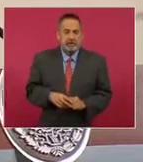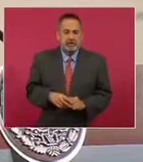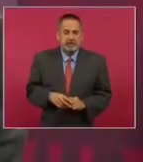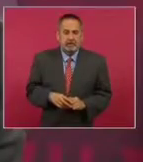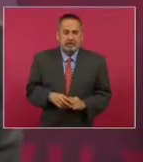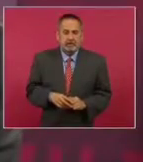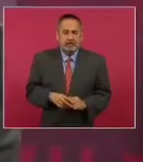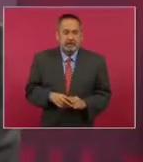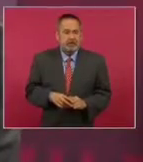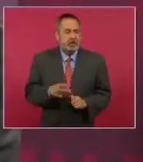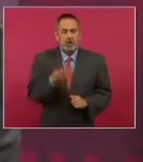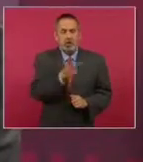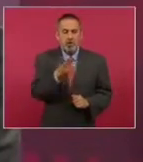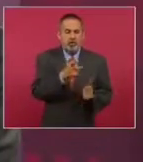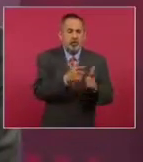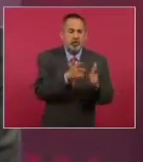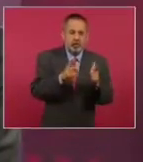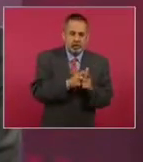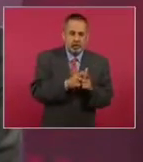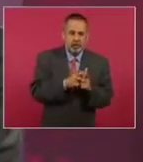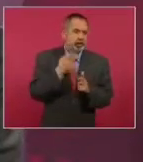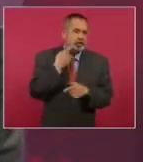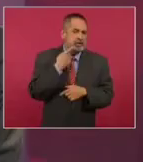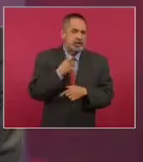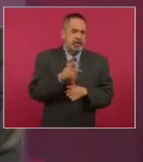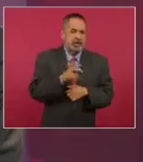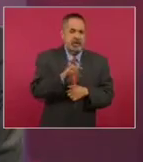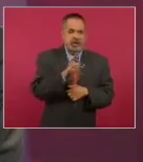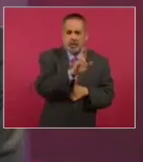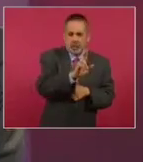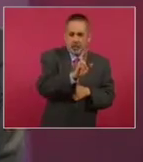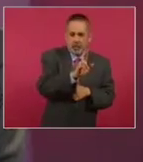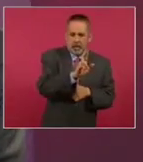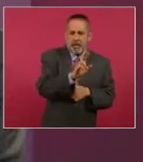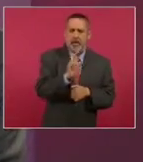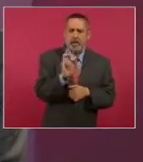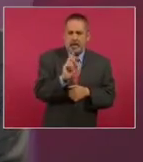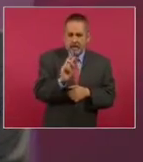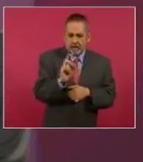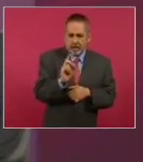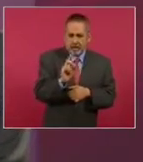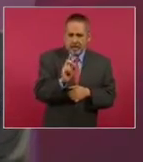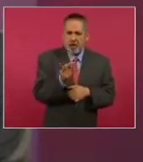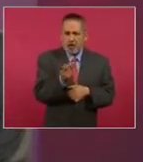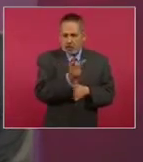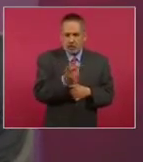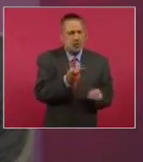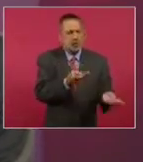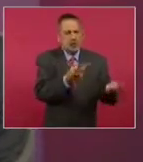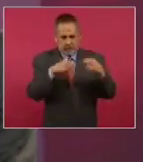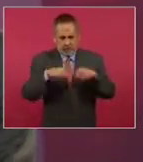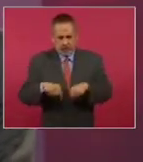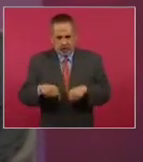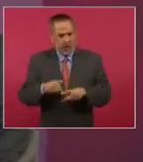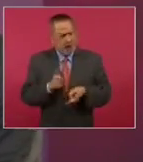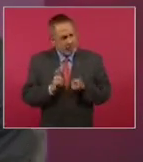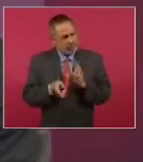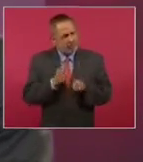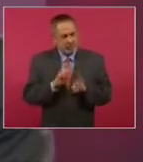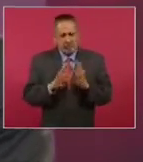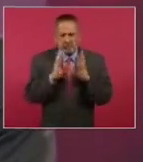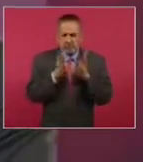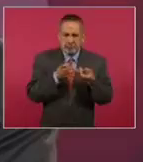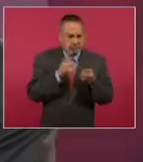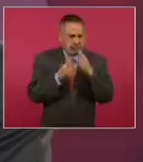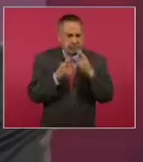De los dos partidos, y me hicieron un planteamiento, además de